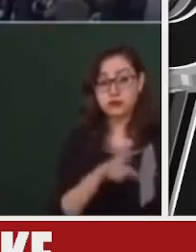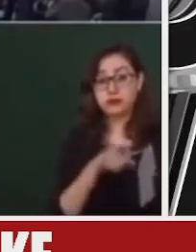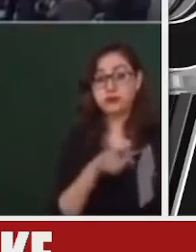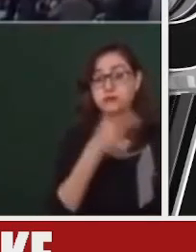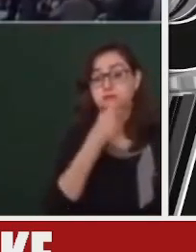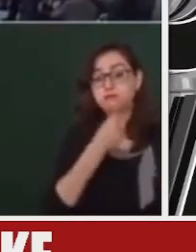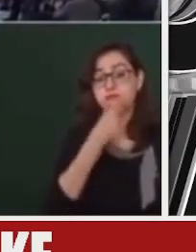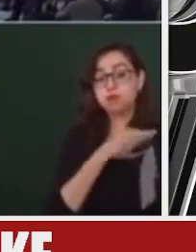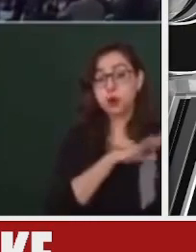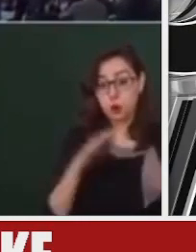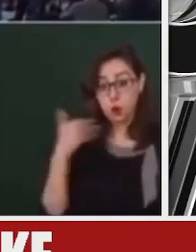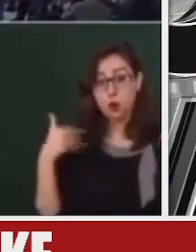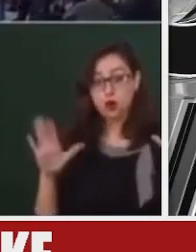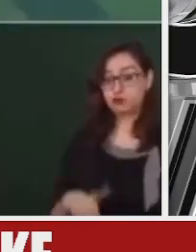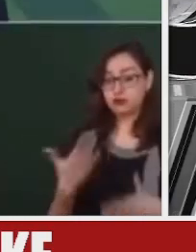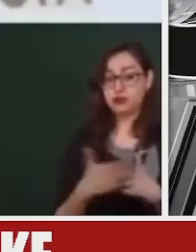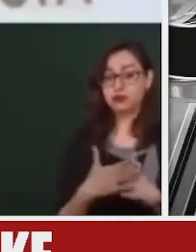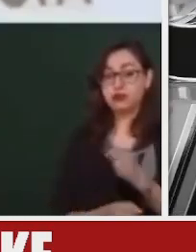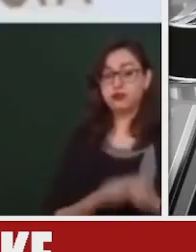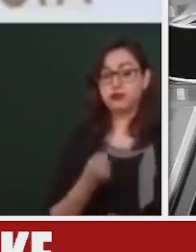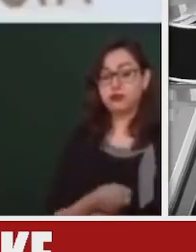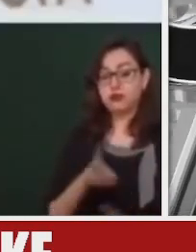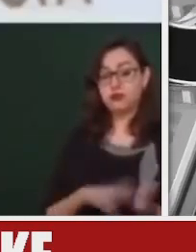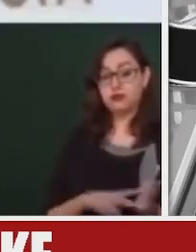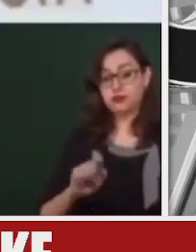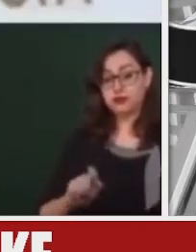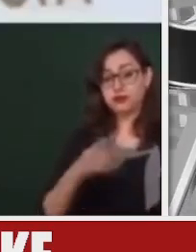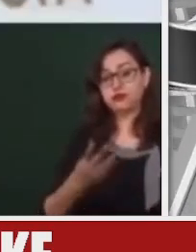d el bloque conservador sume